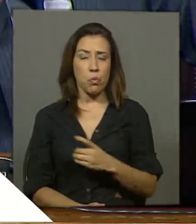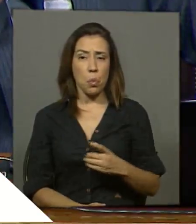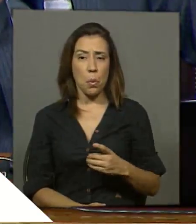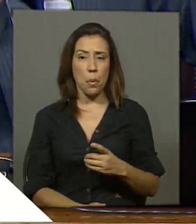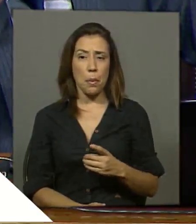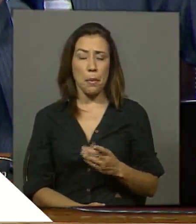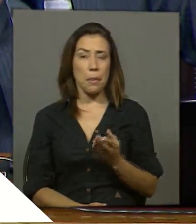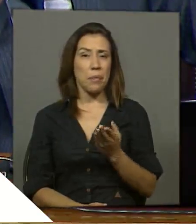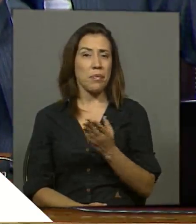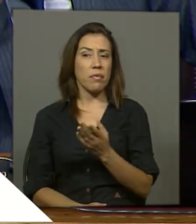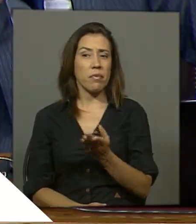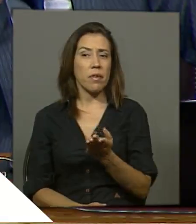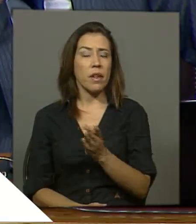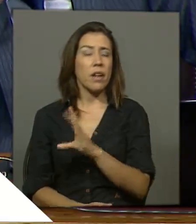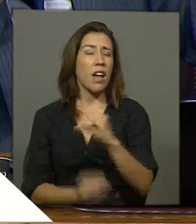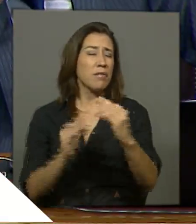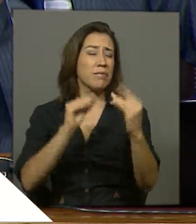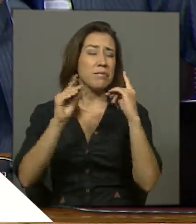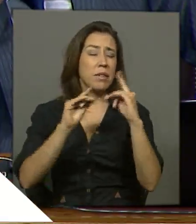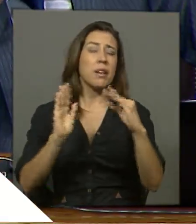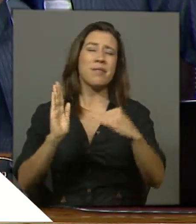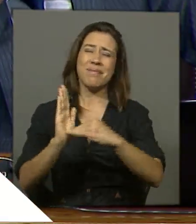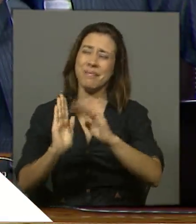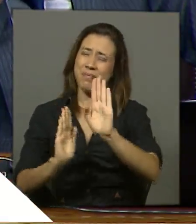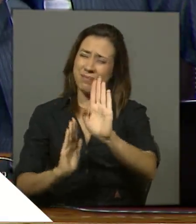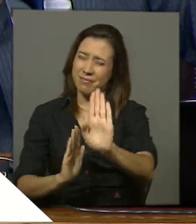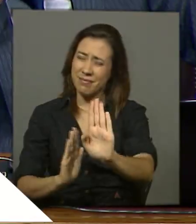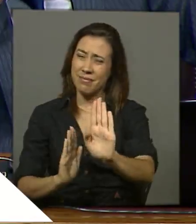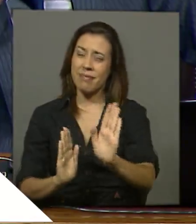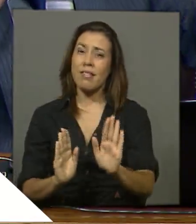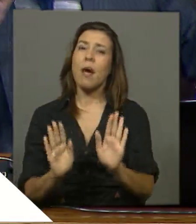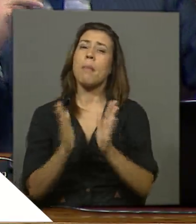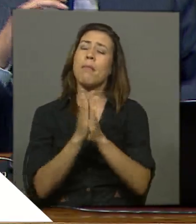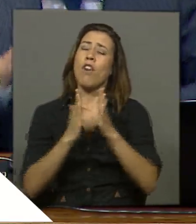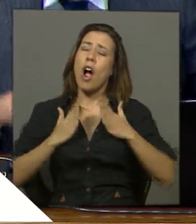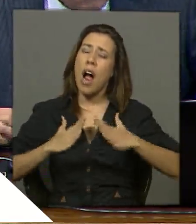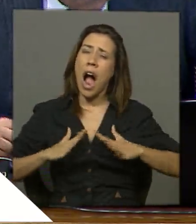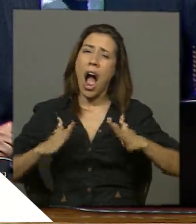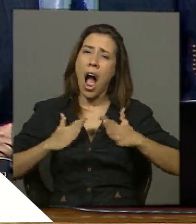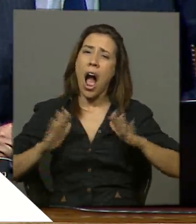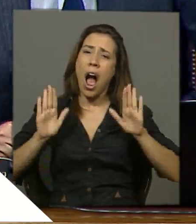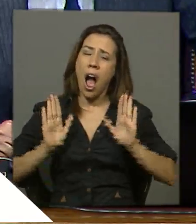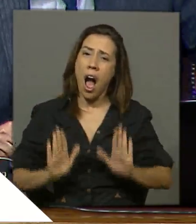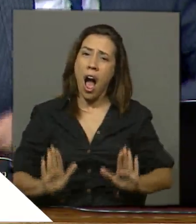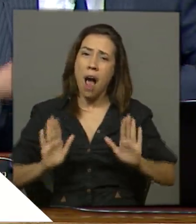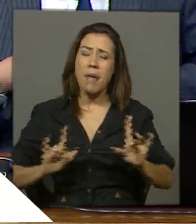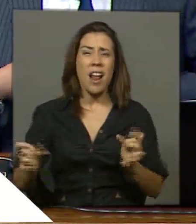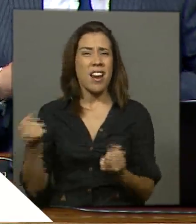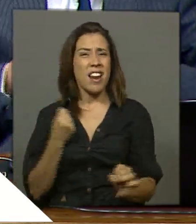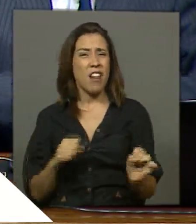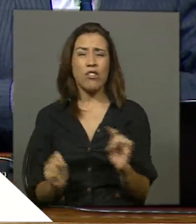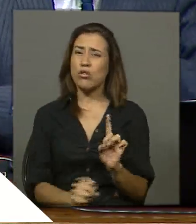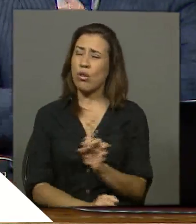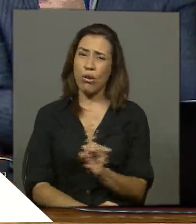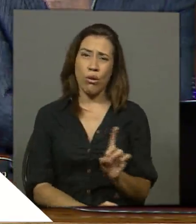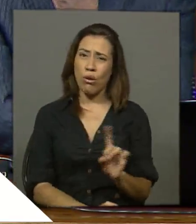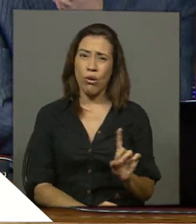pidió el acuerdo de la sala presidente y se dio ruego que mantengamos la calma No nos pongamos